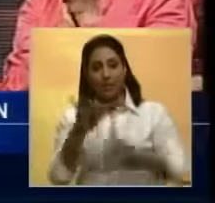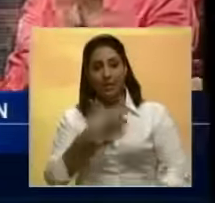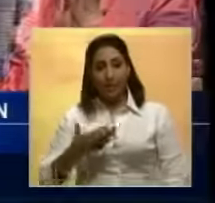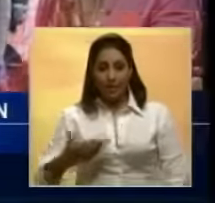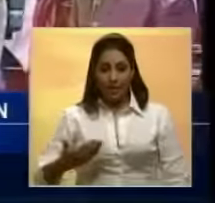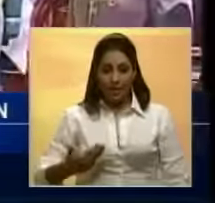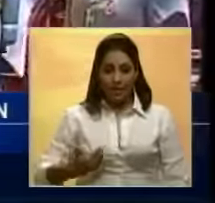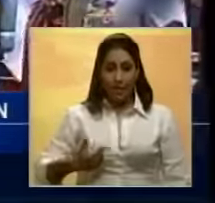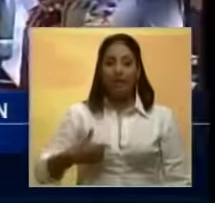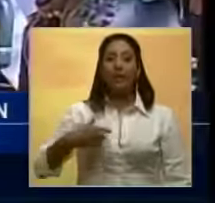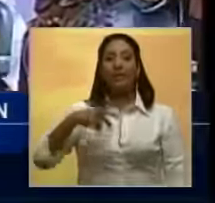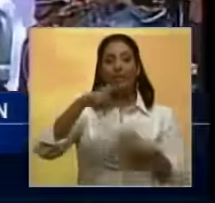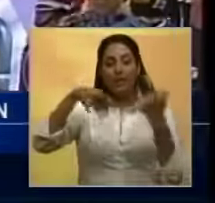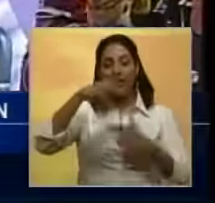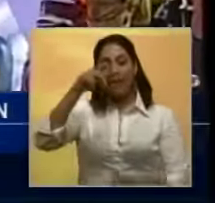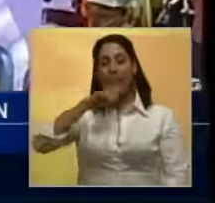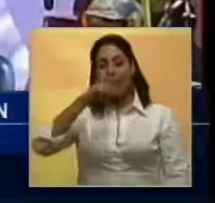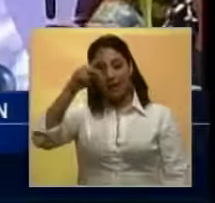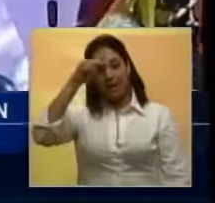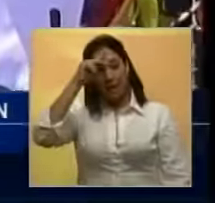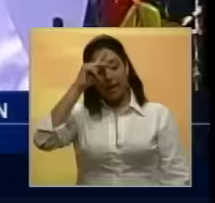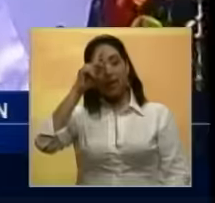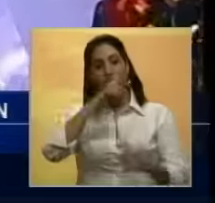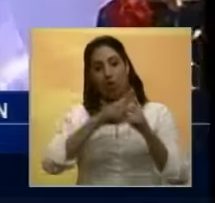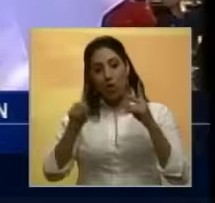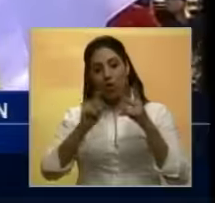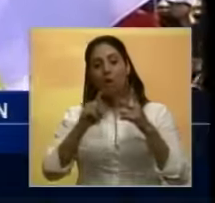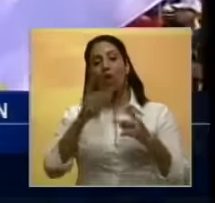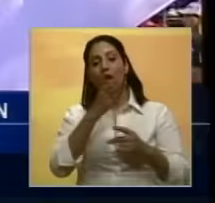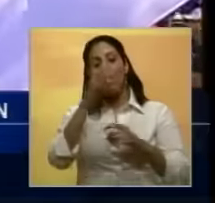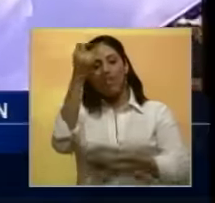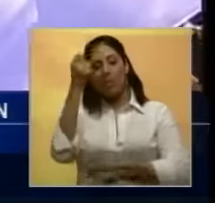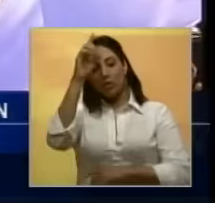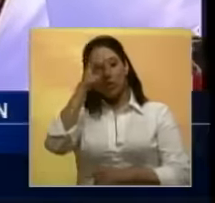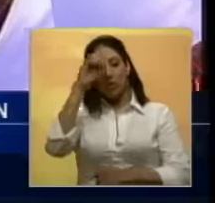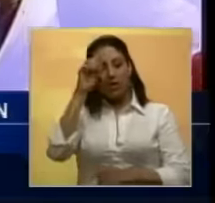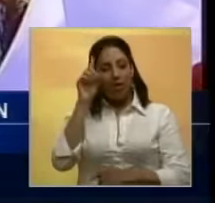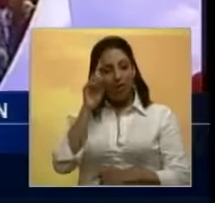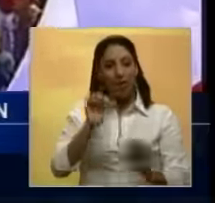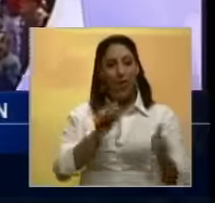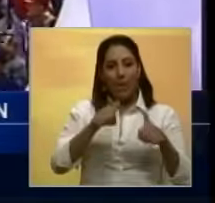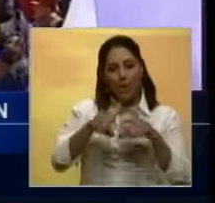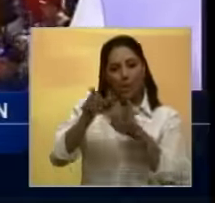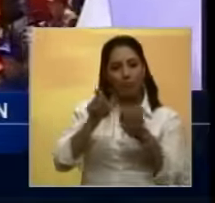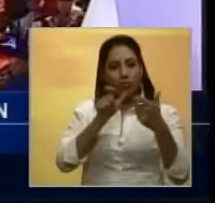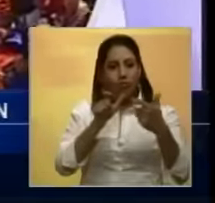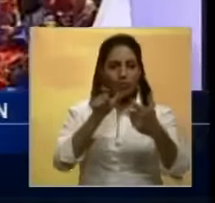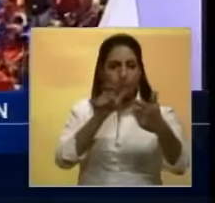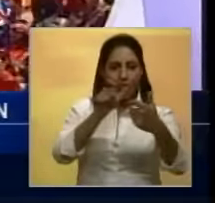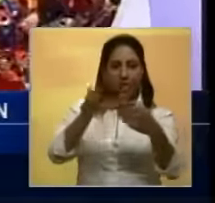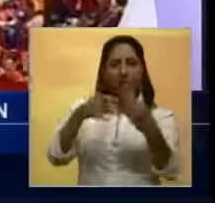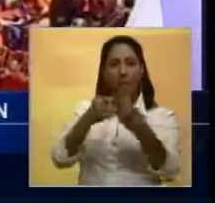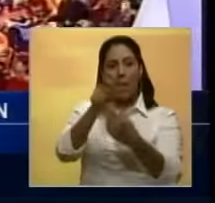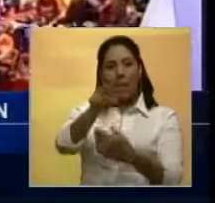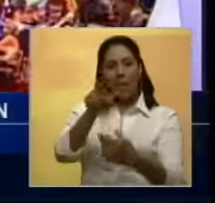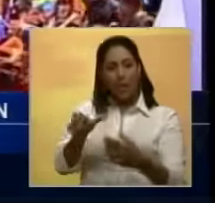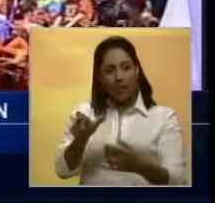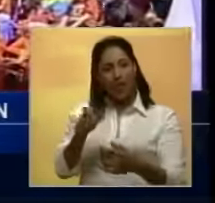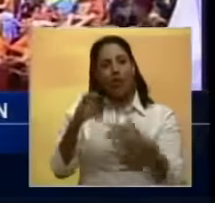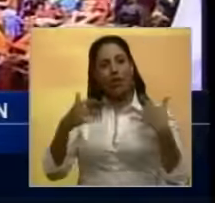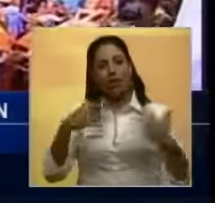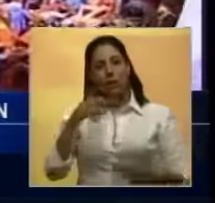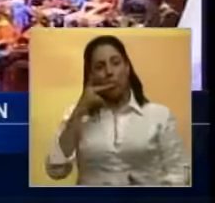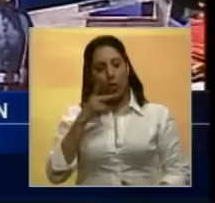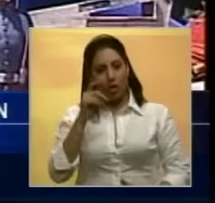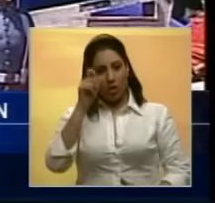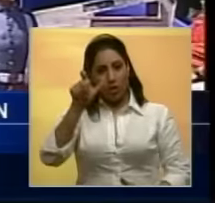El vicepresidente de la República, Tarek El Aissam, y el diputado Diosdado Cabello iniciaron el recorrido con el féretro que lleva los restos del activista